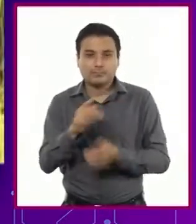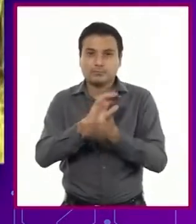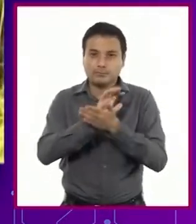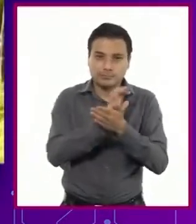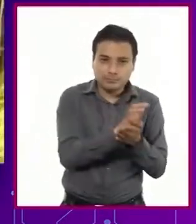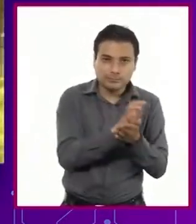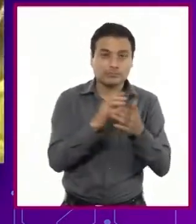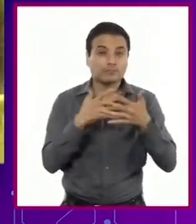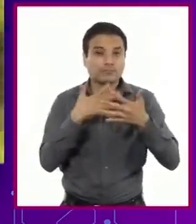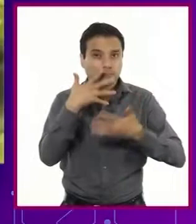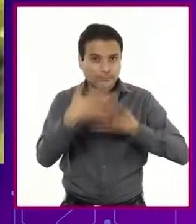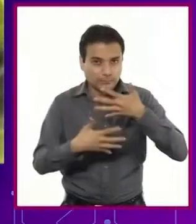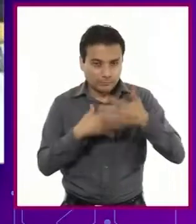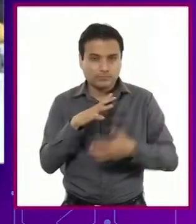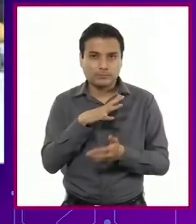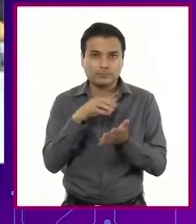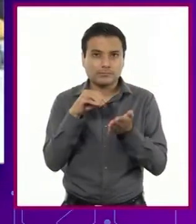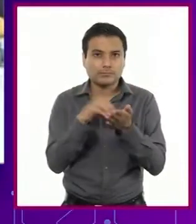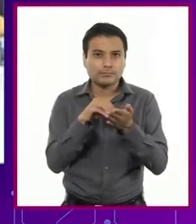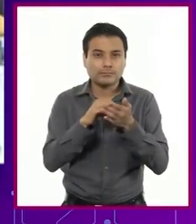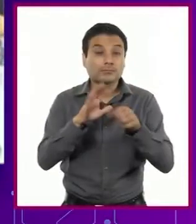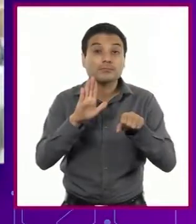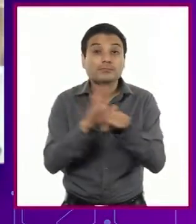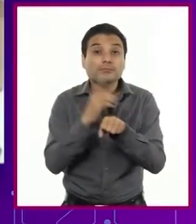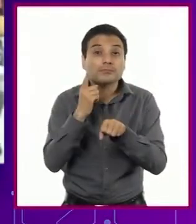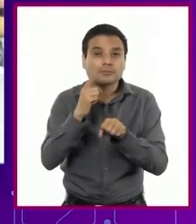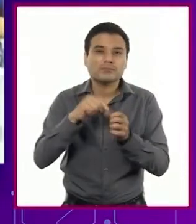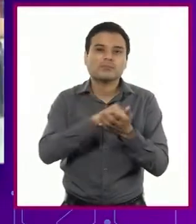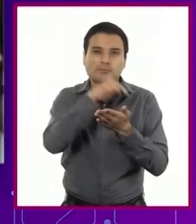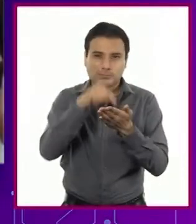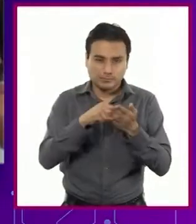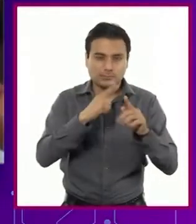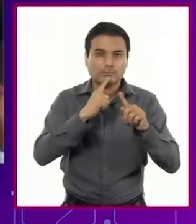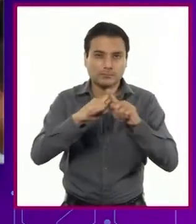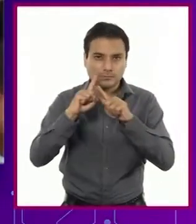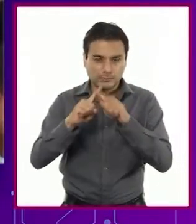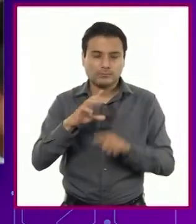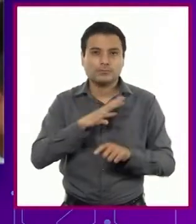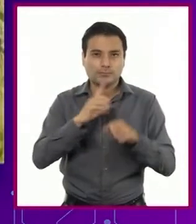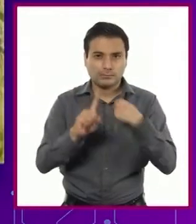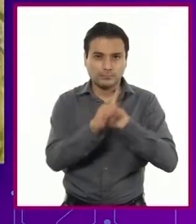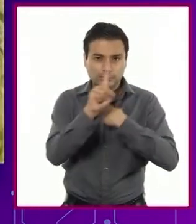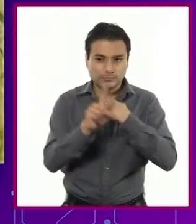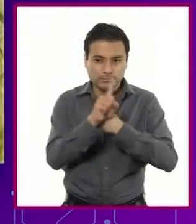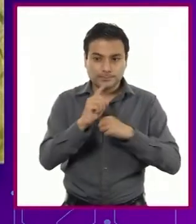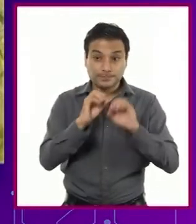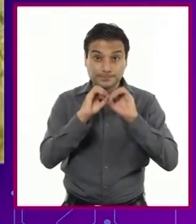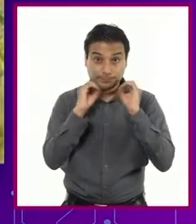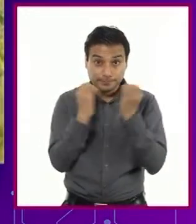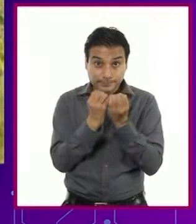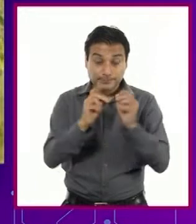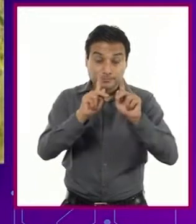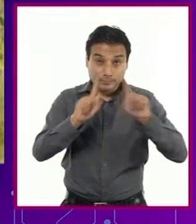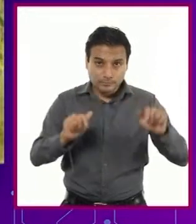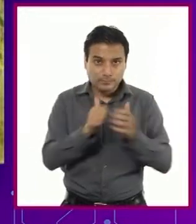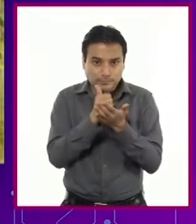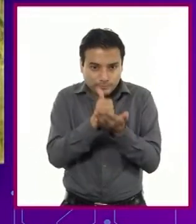y violencia, derivados de conflictos regionales y en los que los organismos de paz trabajan intensamente para